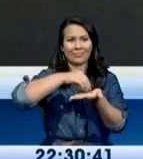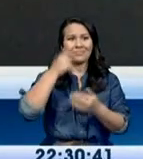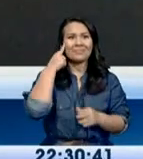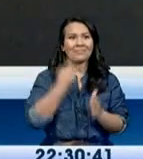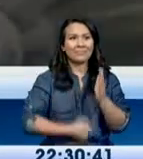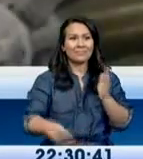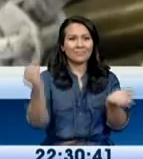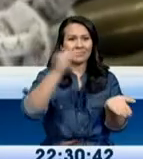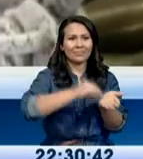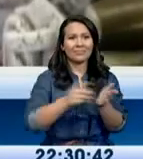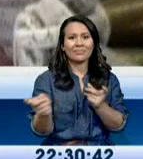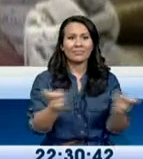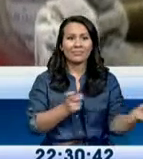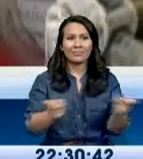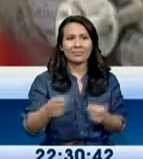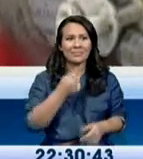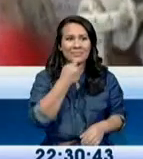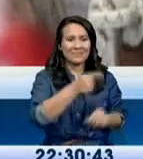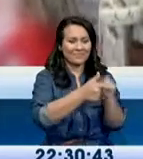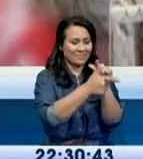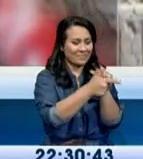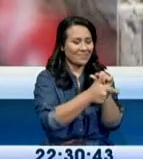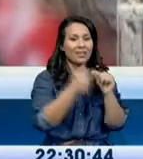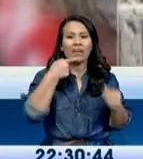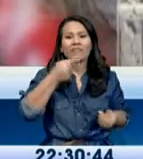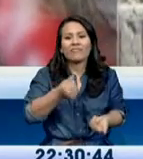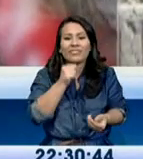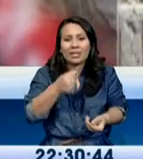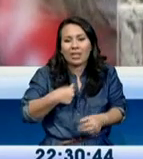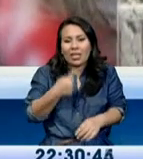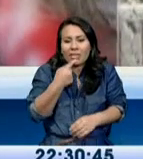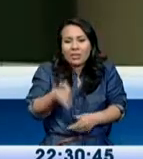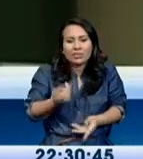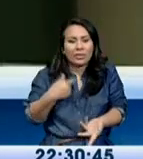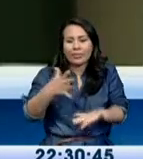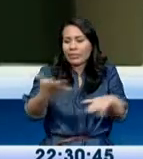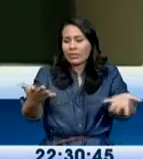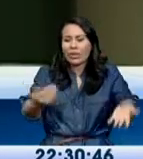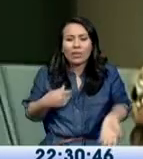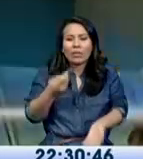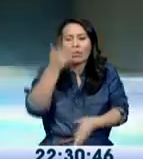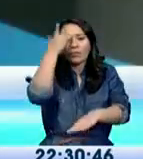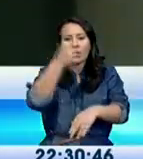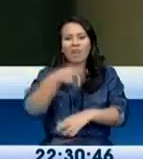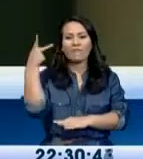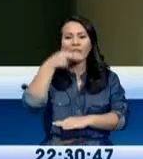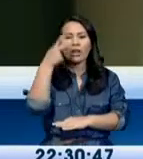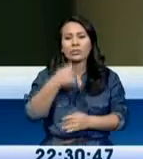parte, el exfuncionario asegura que se trata de una infamia y anuncia una acción legal.